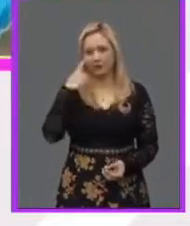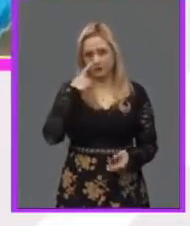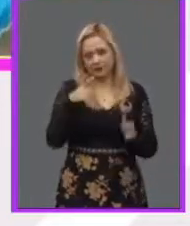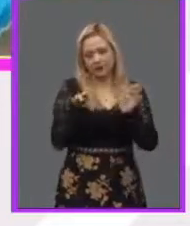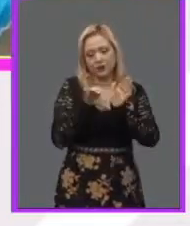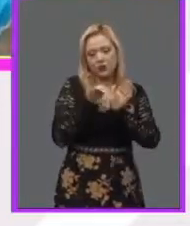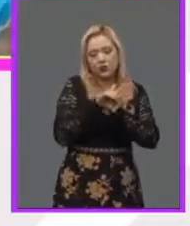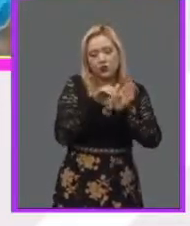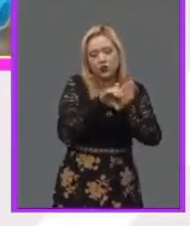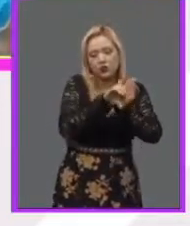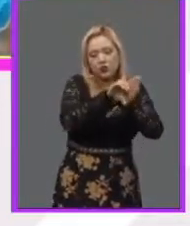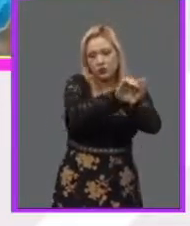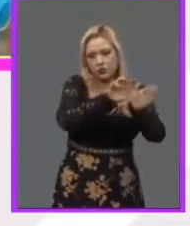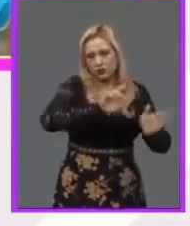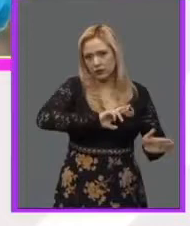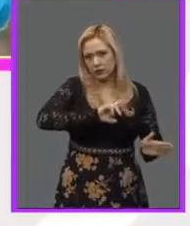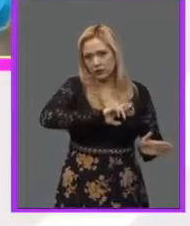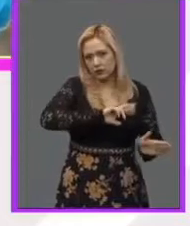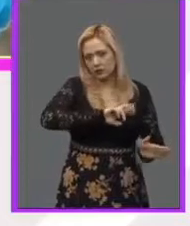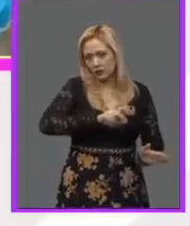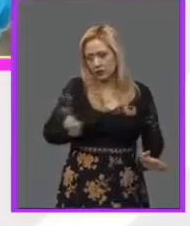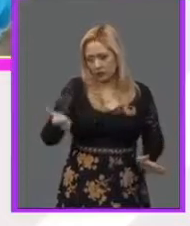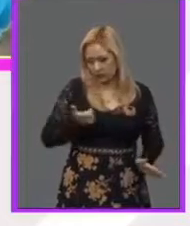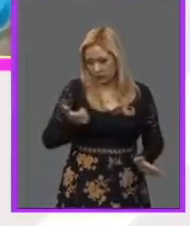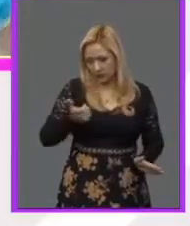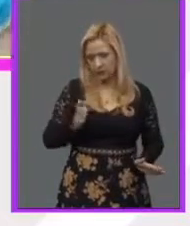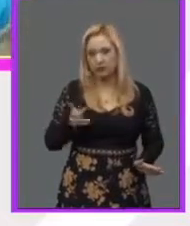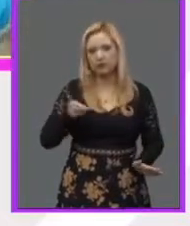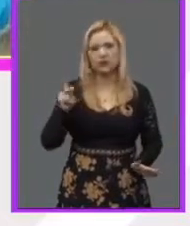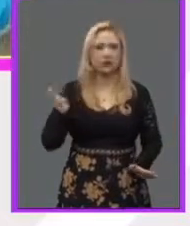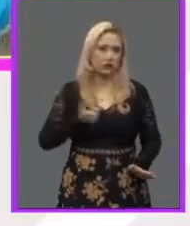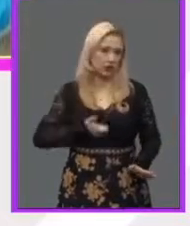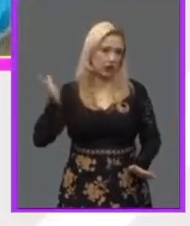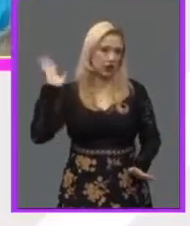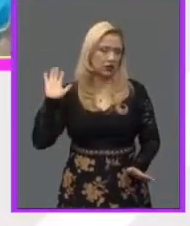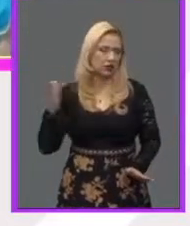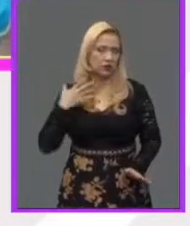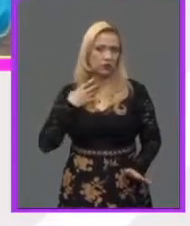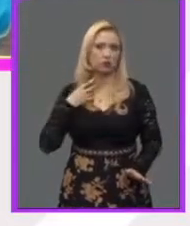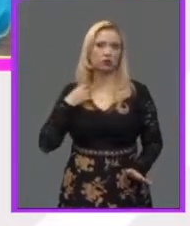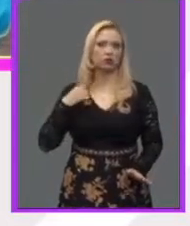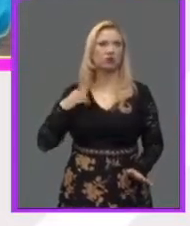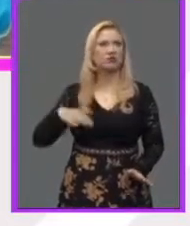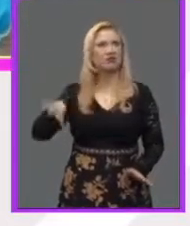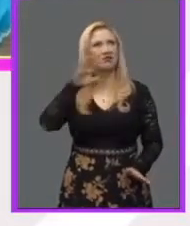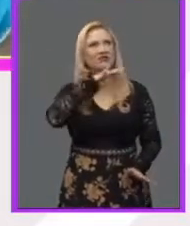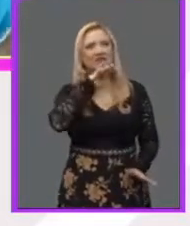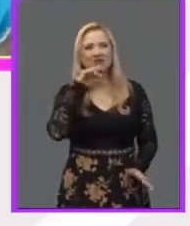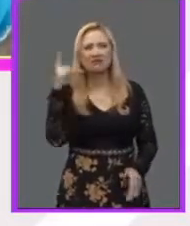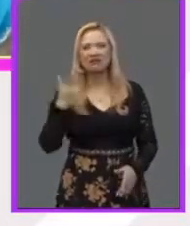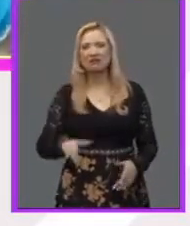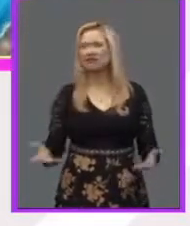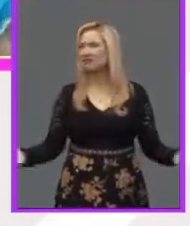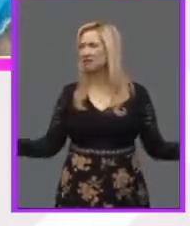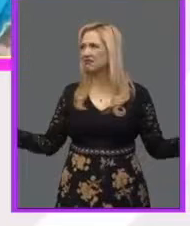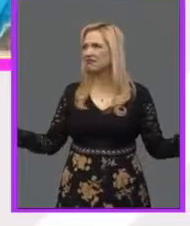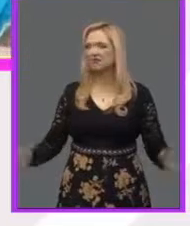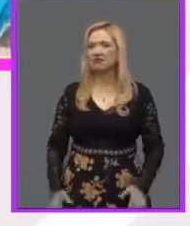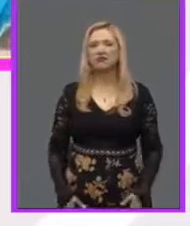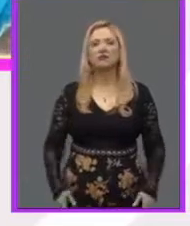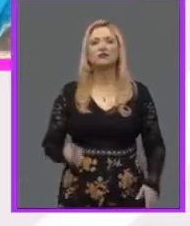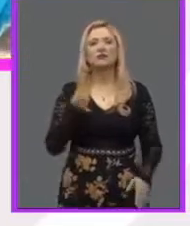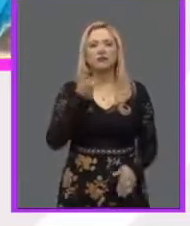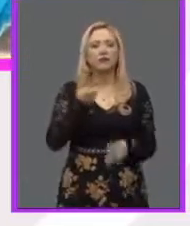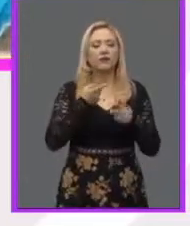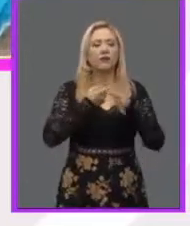pongo cuartitos para que puedas rentarme, ¿no? Pero además te los pongo a precios carísimos y en condiciones pésimas. Y pues empiezan a